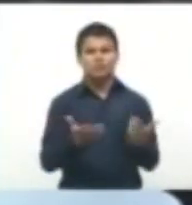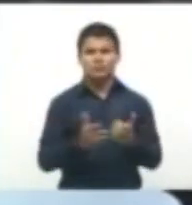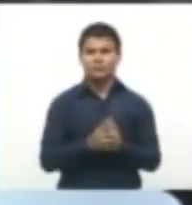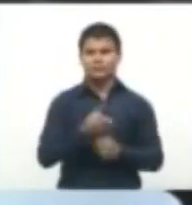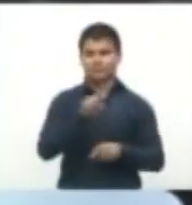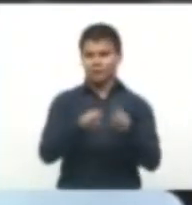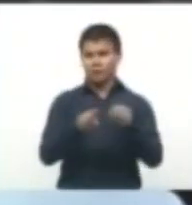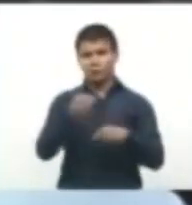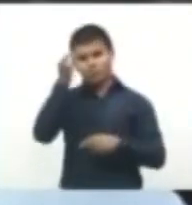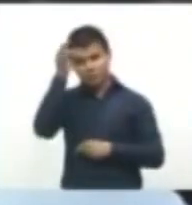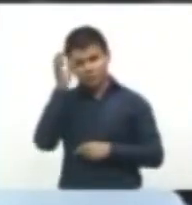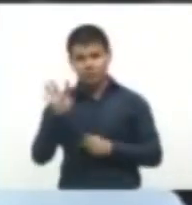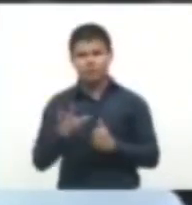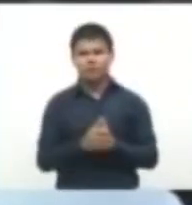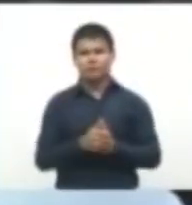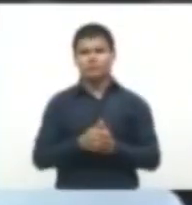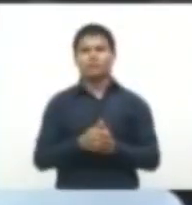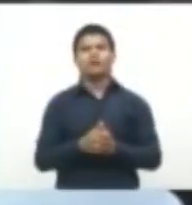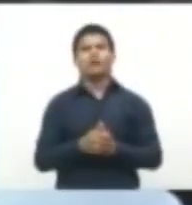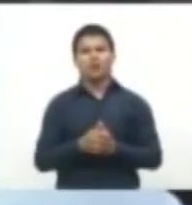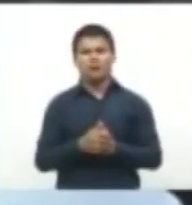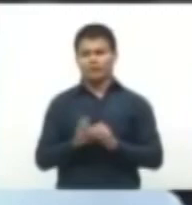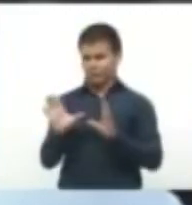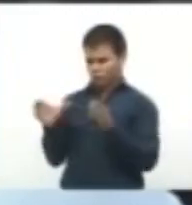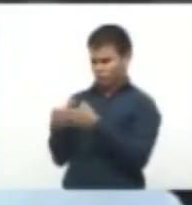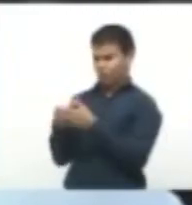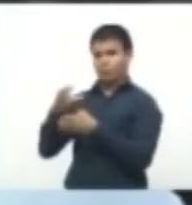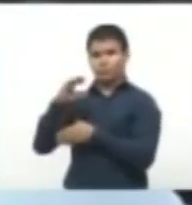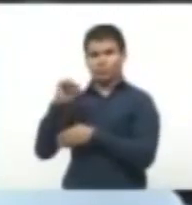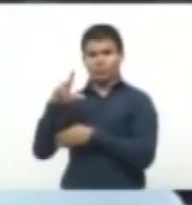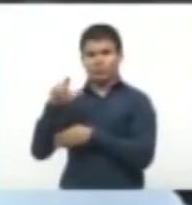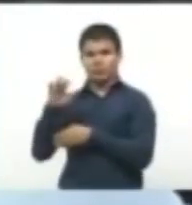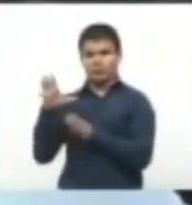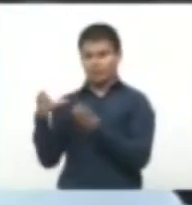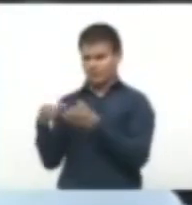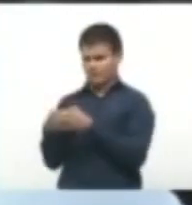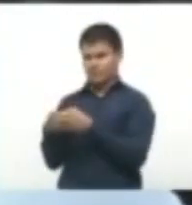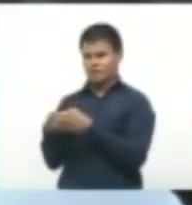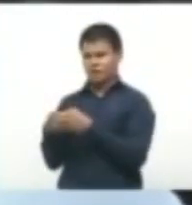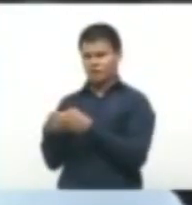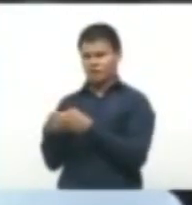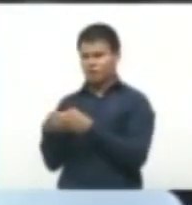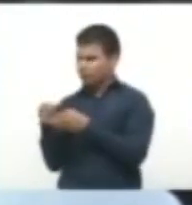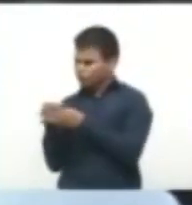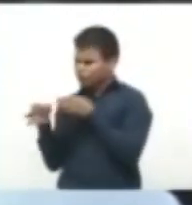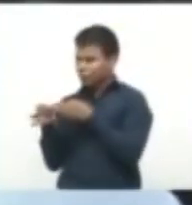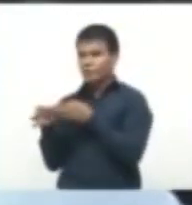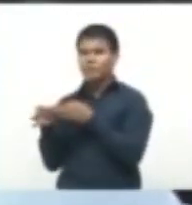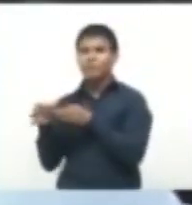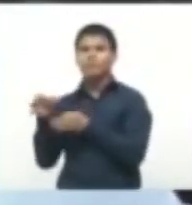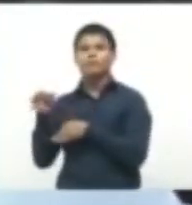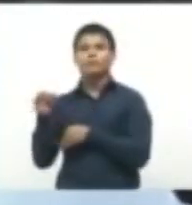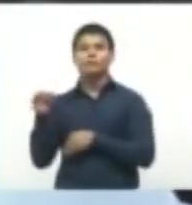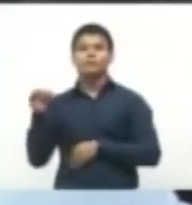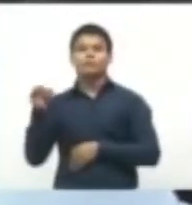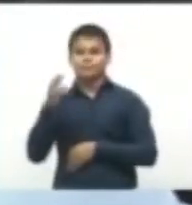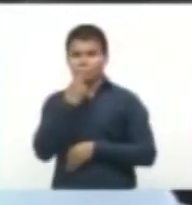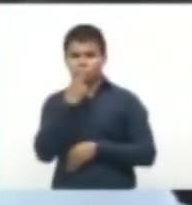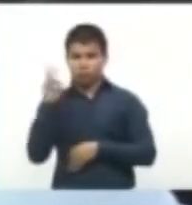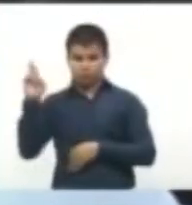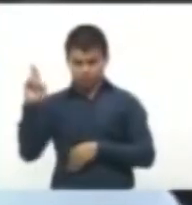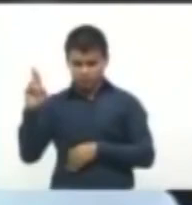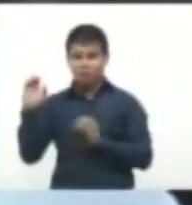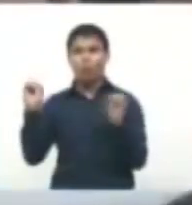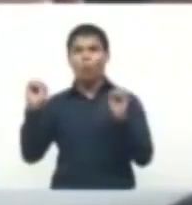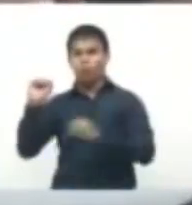pertenezcan a alguno de los famosos clanes o grupitos de bandas delincuenciales del municipio de Maicao para la distribución y comercialización